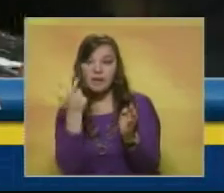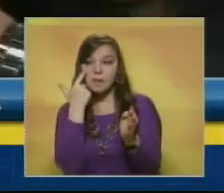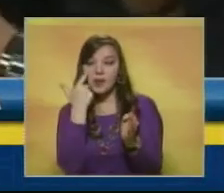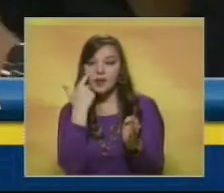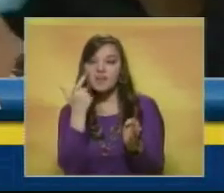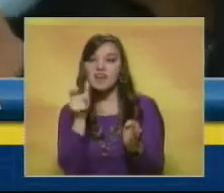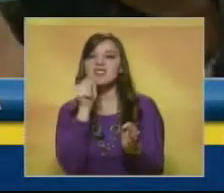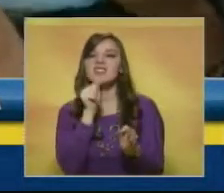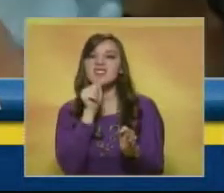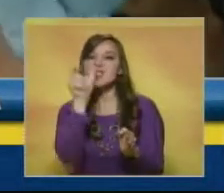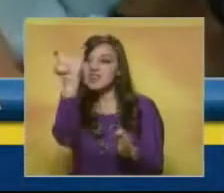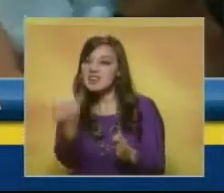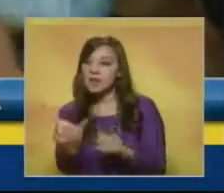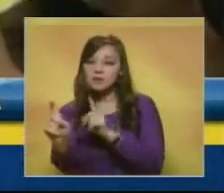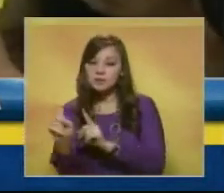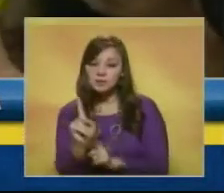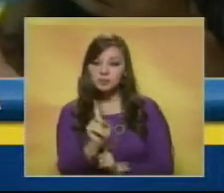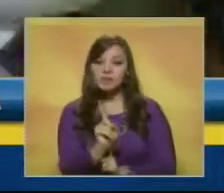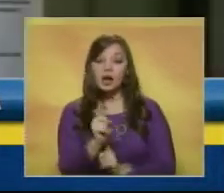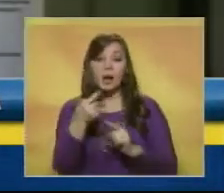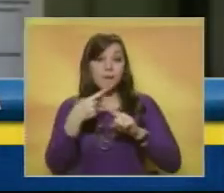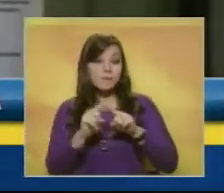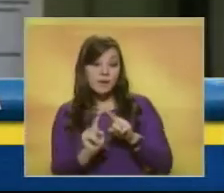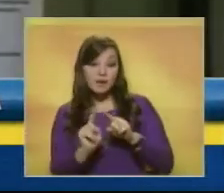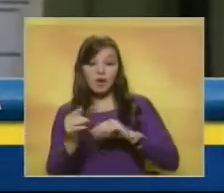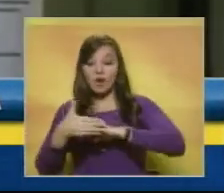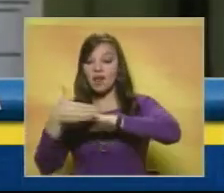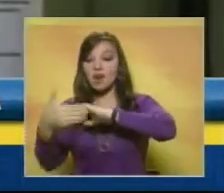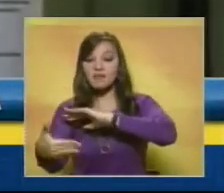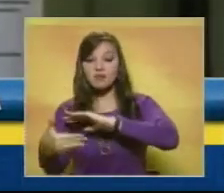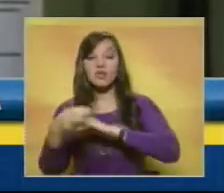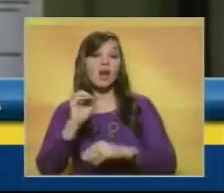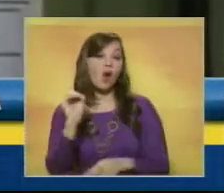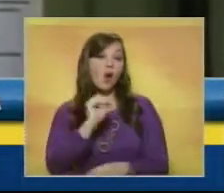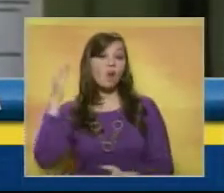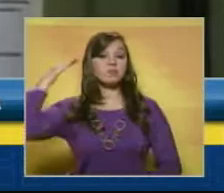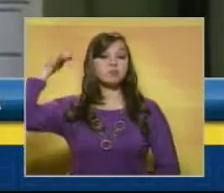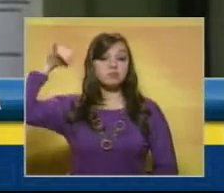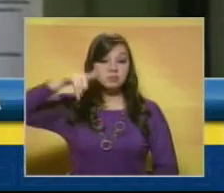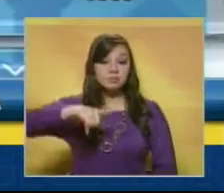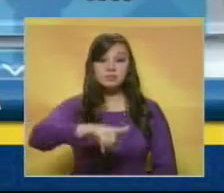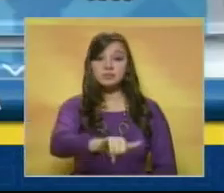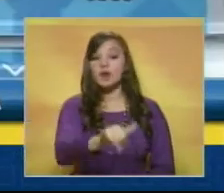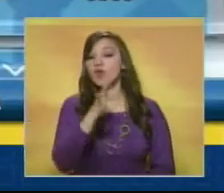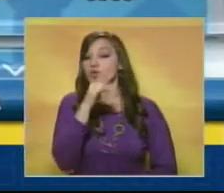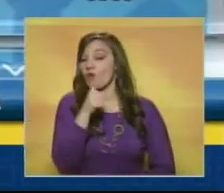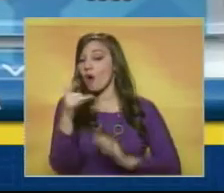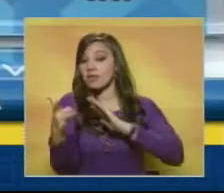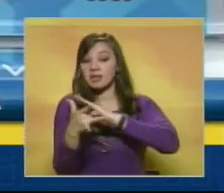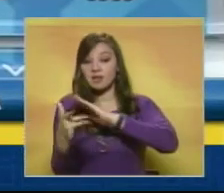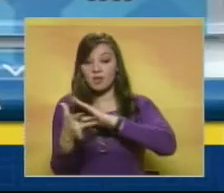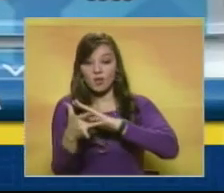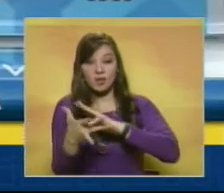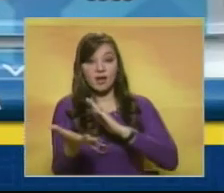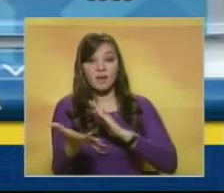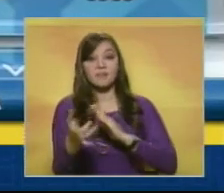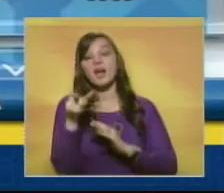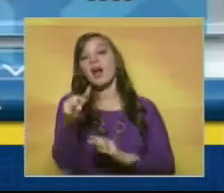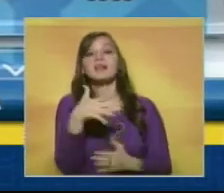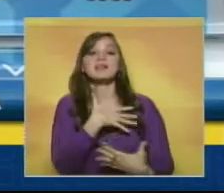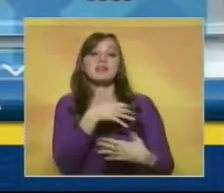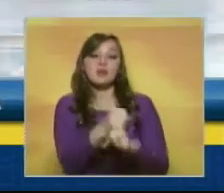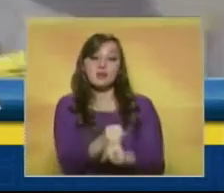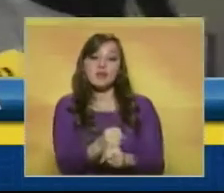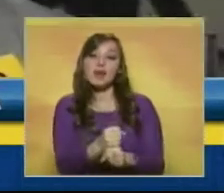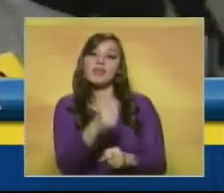enfermedad. Sin embargo, existen puntos ciegos como las fronteras o la misma Fuerza Aérea donde no se cuenta con esta tecnología. En estos casos se confiará en el